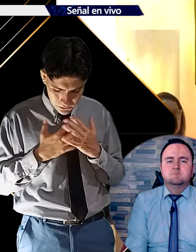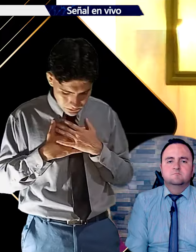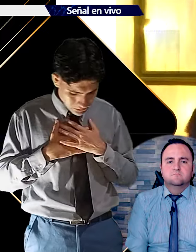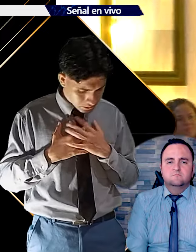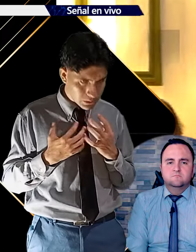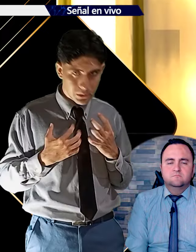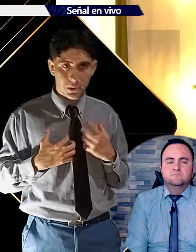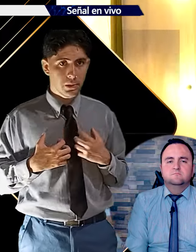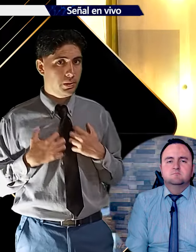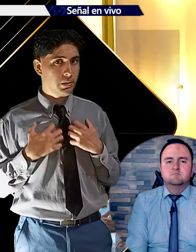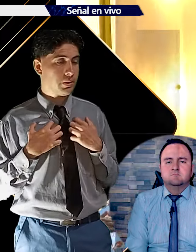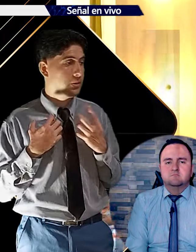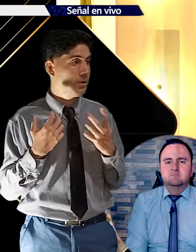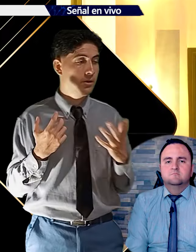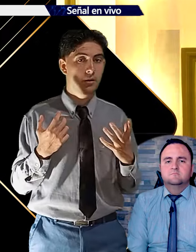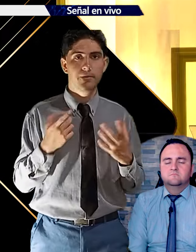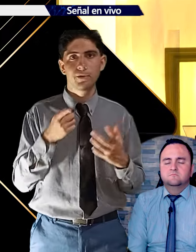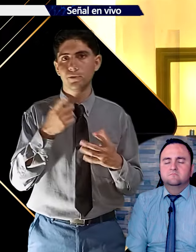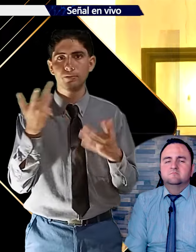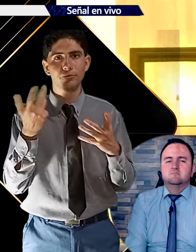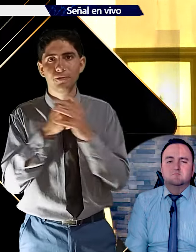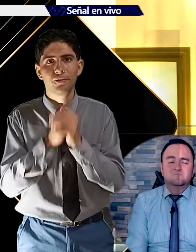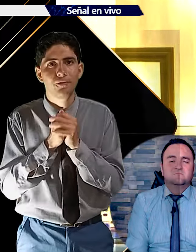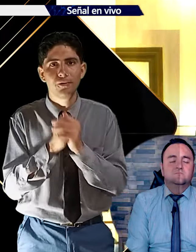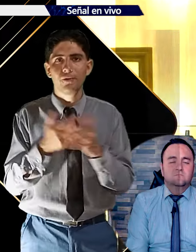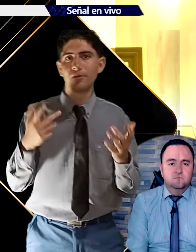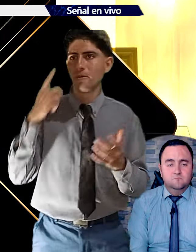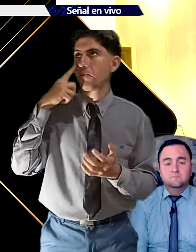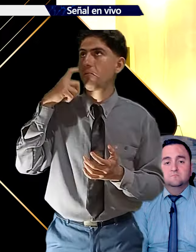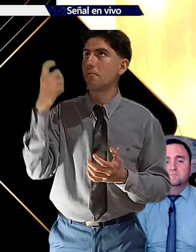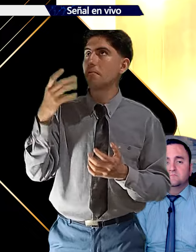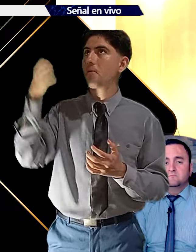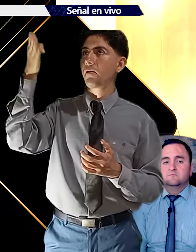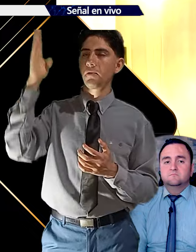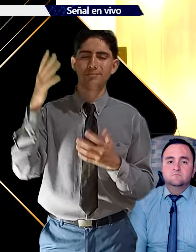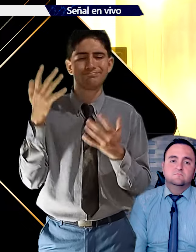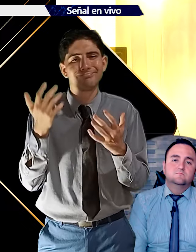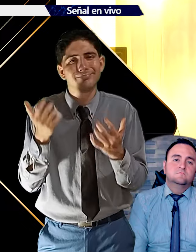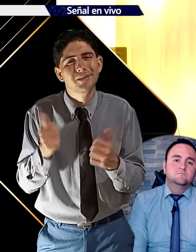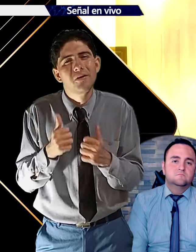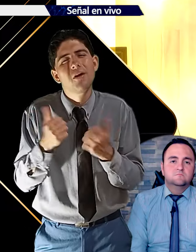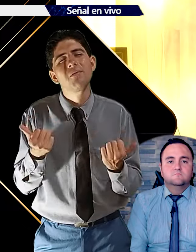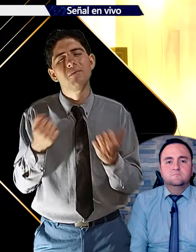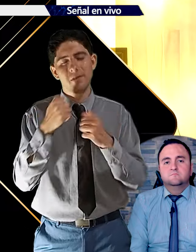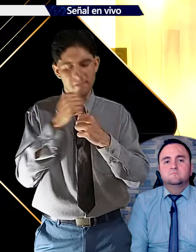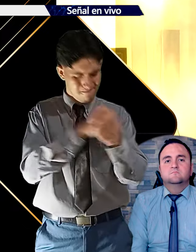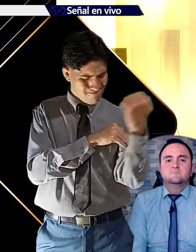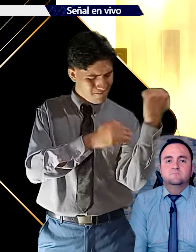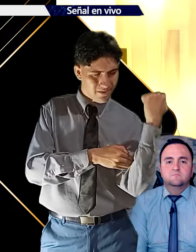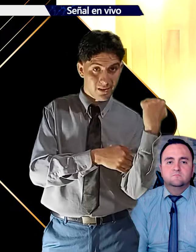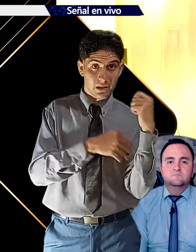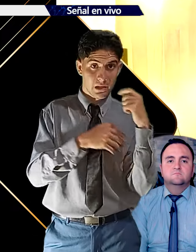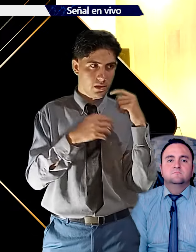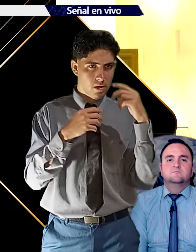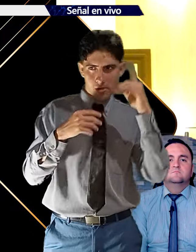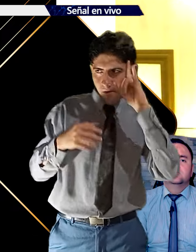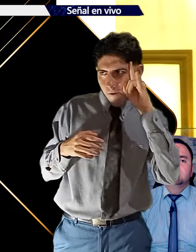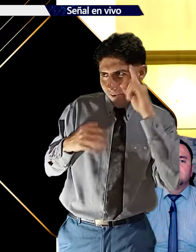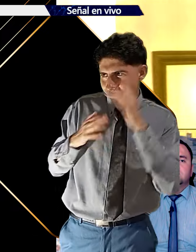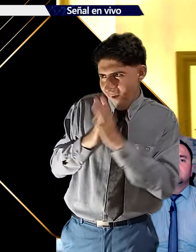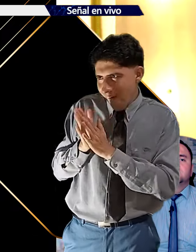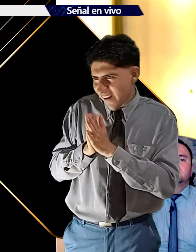rincorando y te va rincorando, y el diablo dice: aquí lo logré. Pero cuando tú te levantas, pero claro, si no oras, si no buscas a Dios, no vas a tener poder,